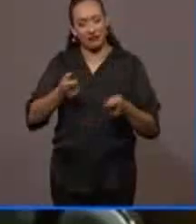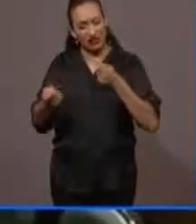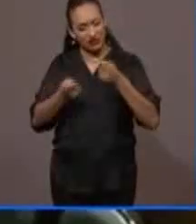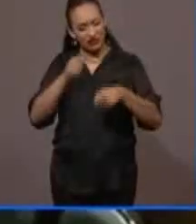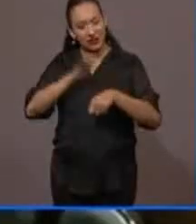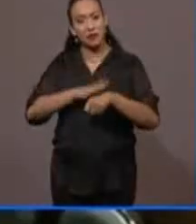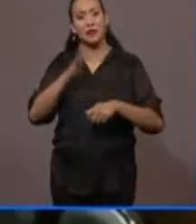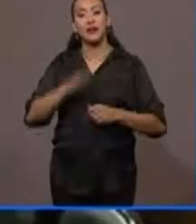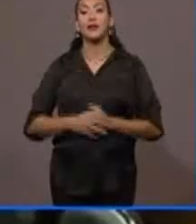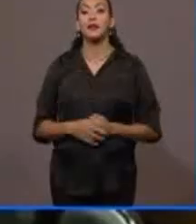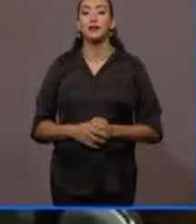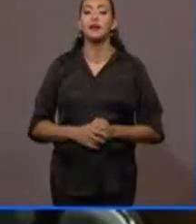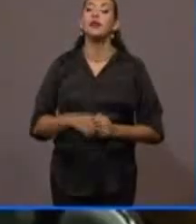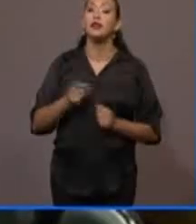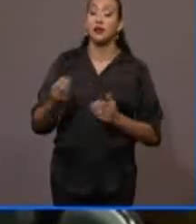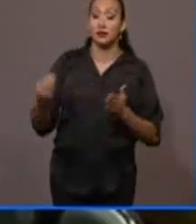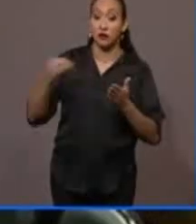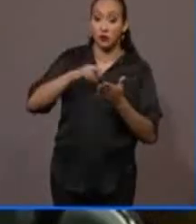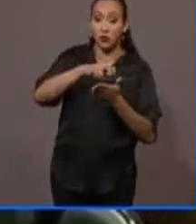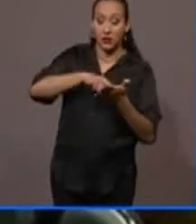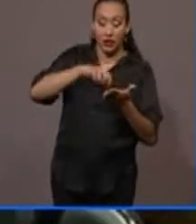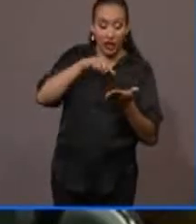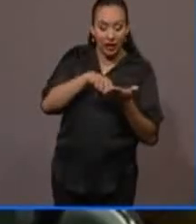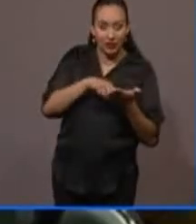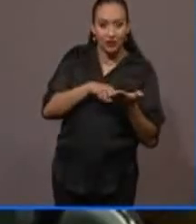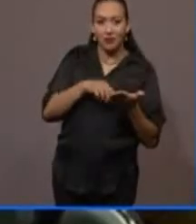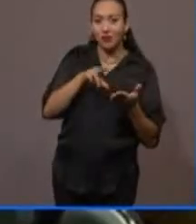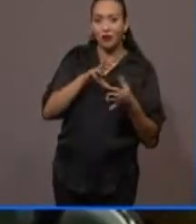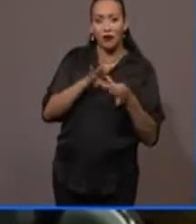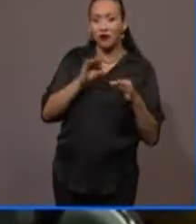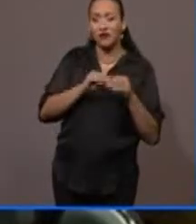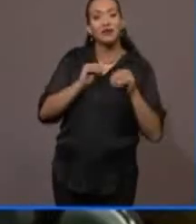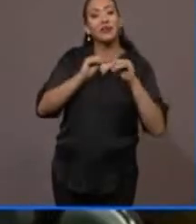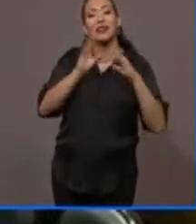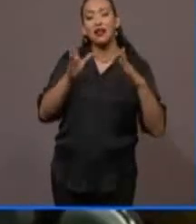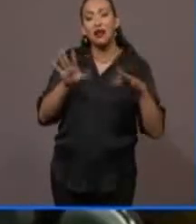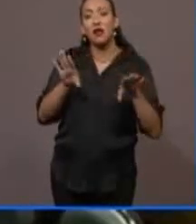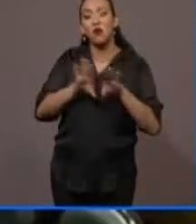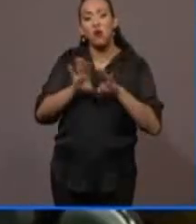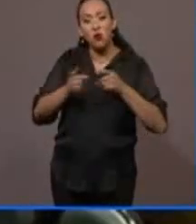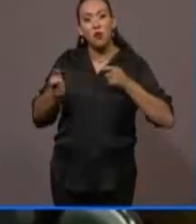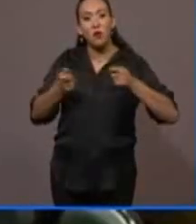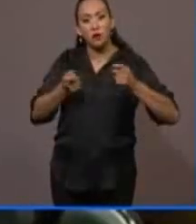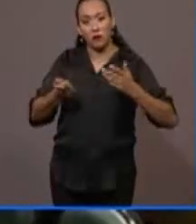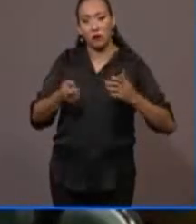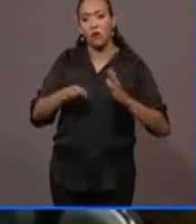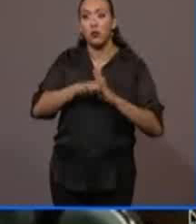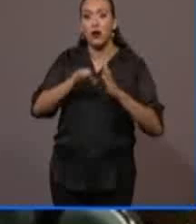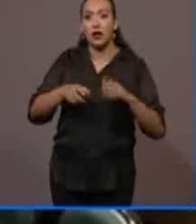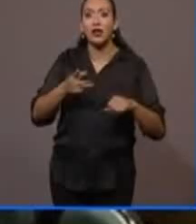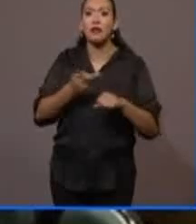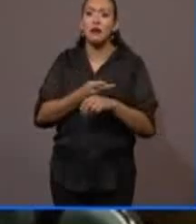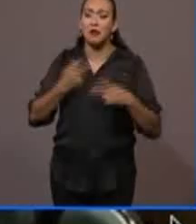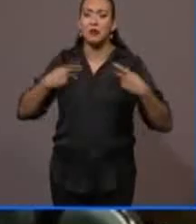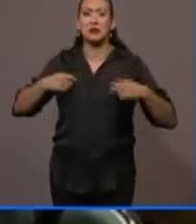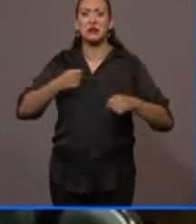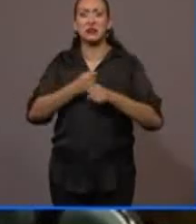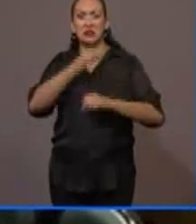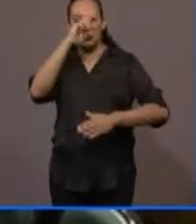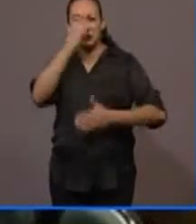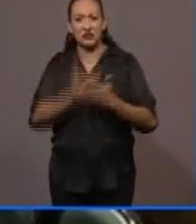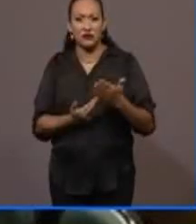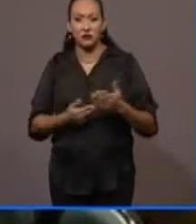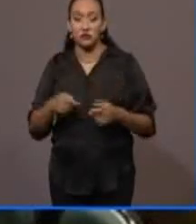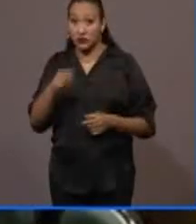Además, se añade, la reforma no abona significativamente a solucionar los retos en materia de violencia letal, porque